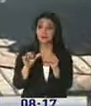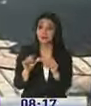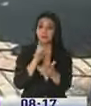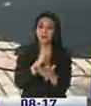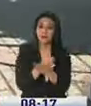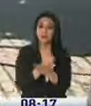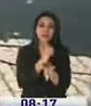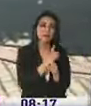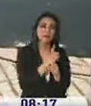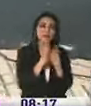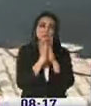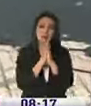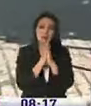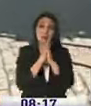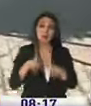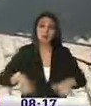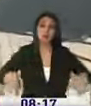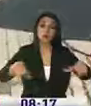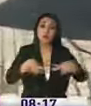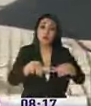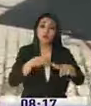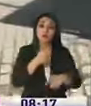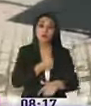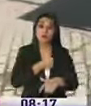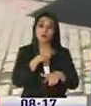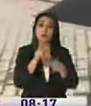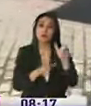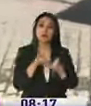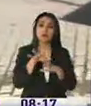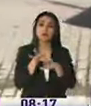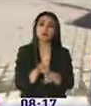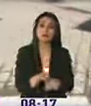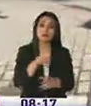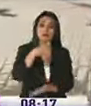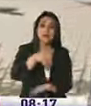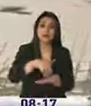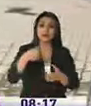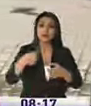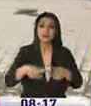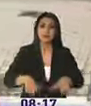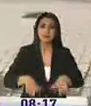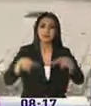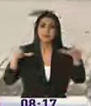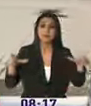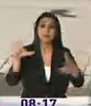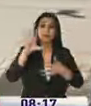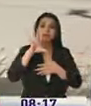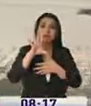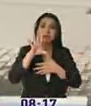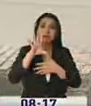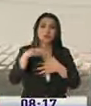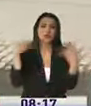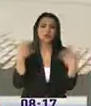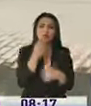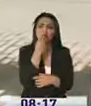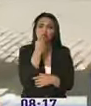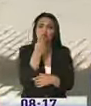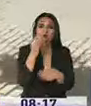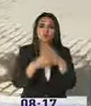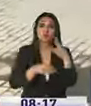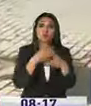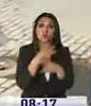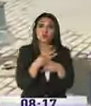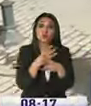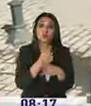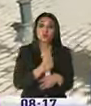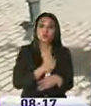Sí, el mensaje que se empoderen de su ciudad, el centro de Quito es el casco más grande de América, es una joya única en el mundo, es